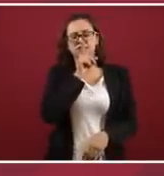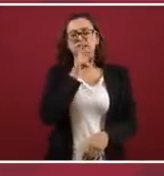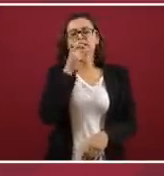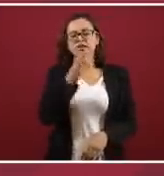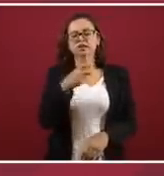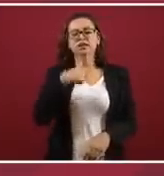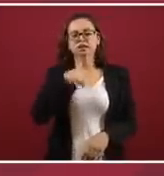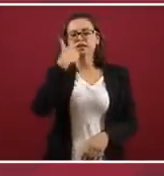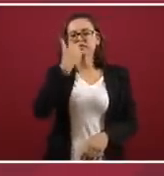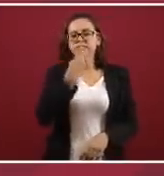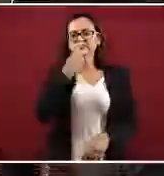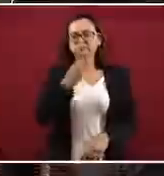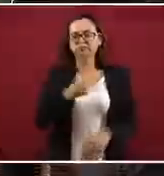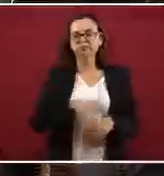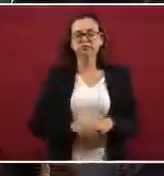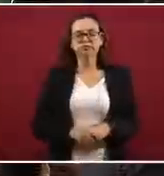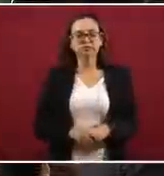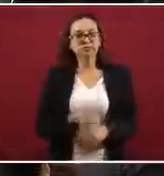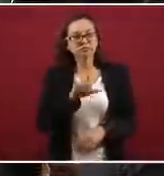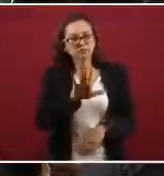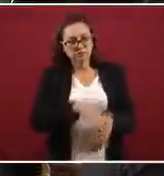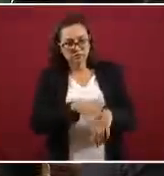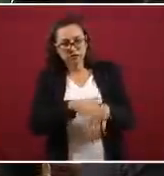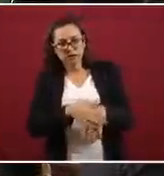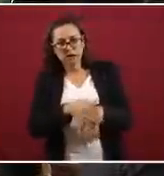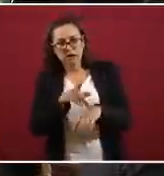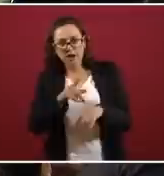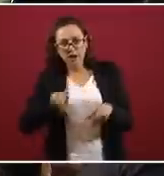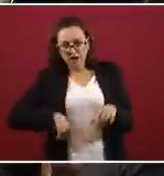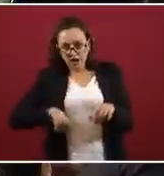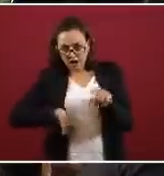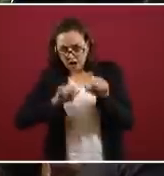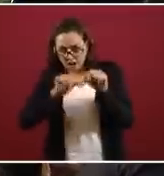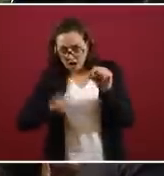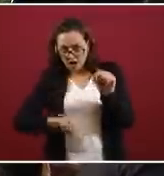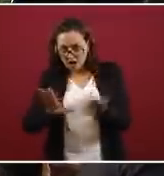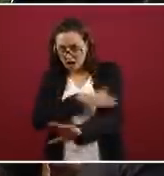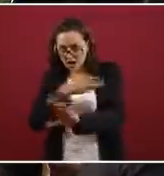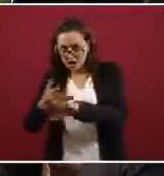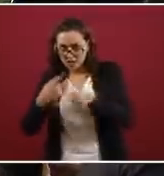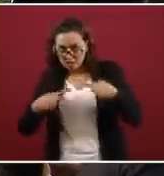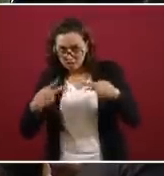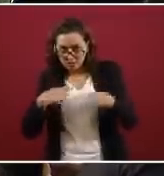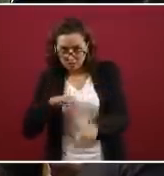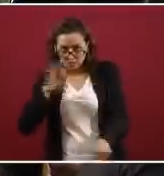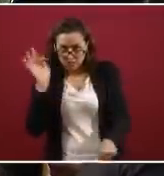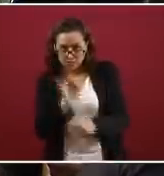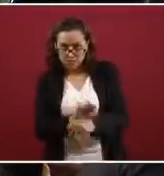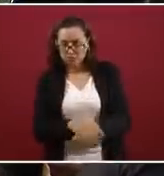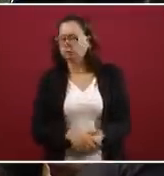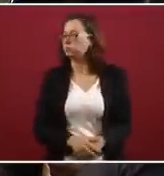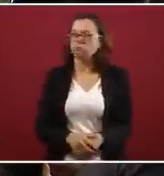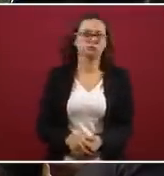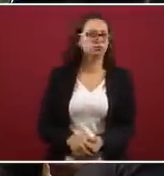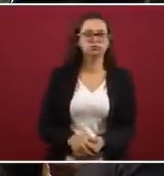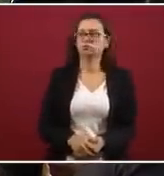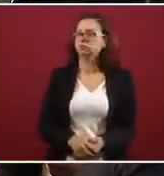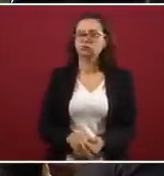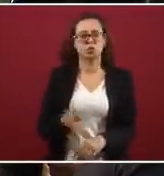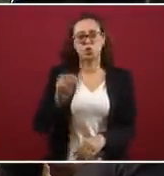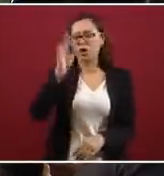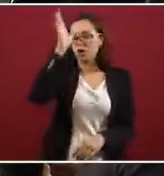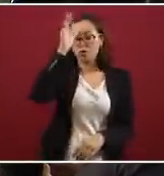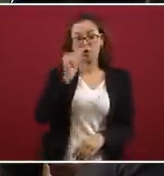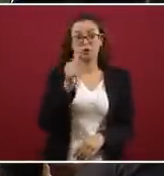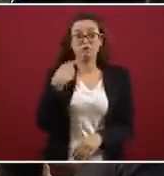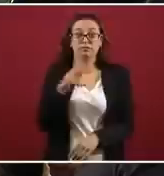decir. Y ahora sí, Ricardo. Entonces, el gobierno de la República no avala estas medidas en contra de los bolsillos de la gente. No estamos de acuerdo. Gracias. Pero